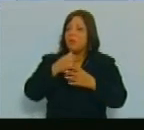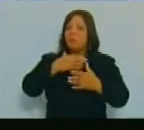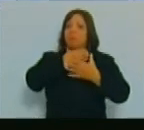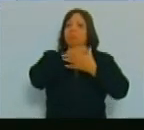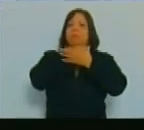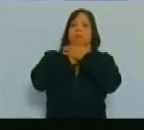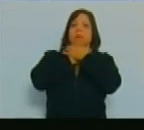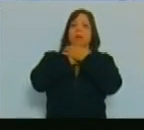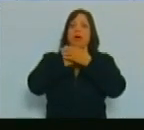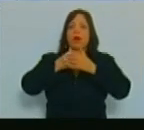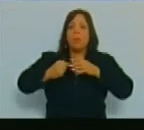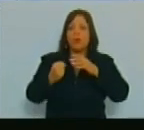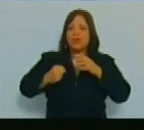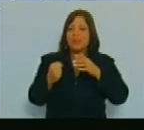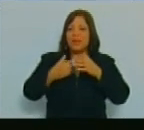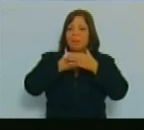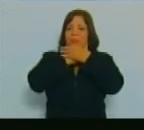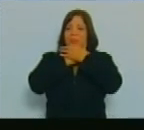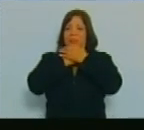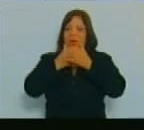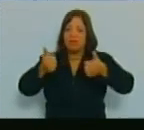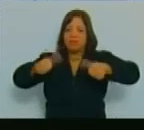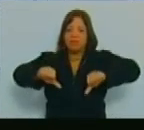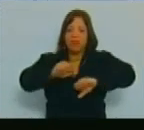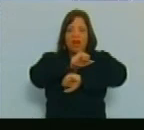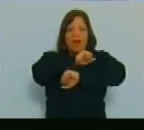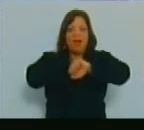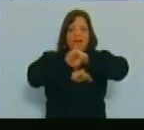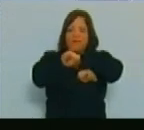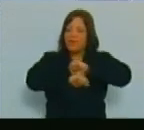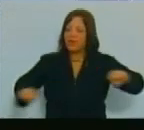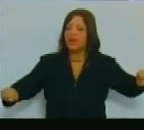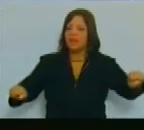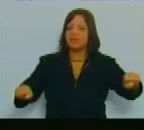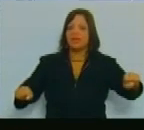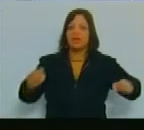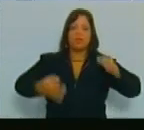la acción policial y fracasa la gestión penitenciaria